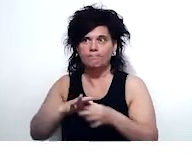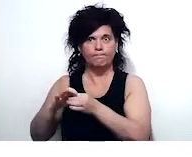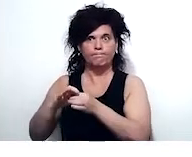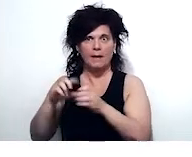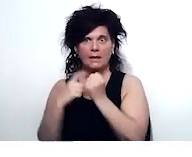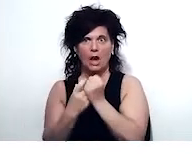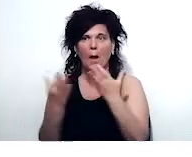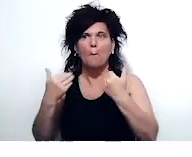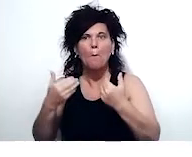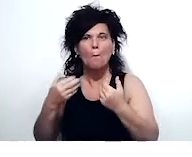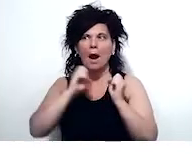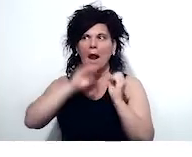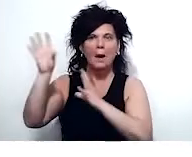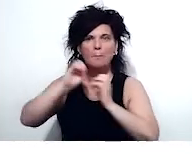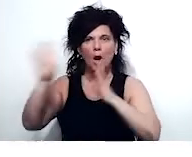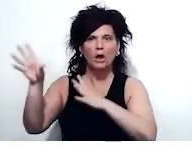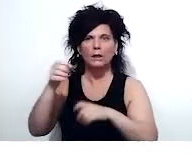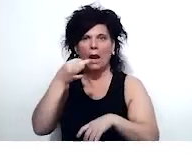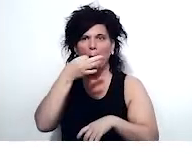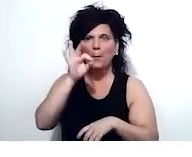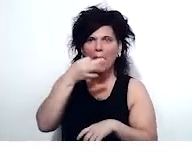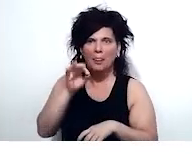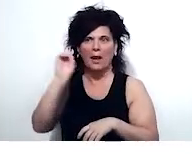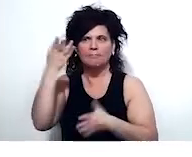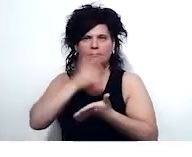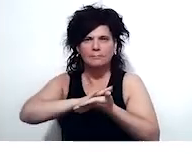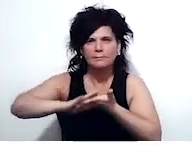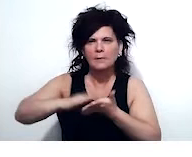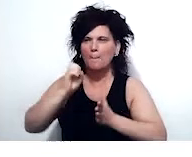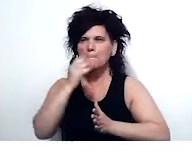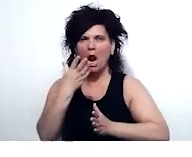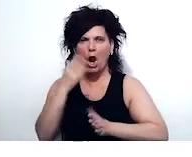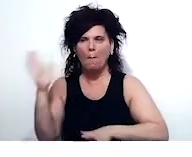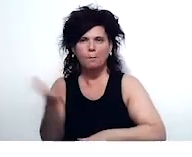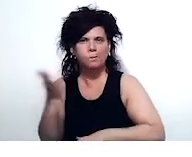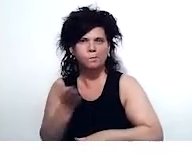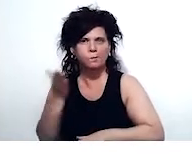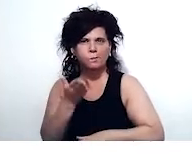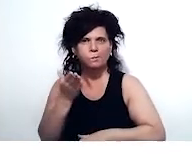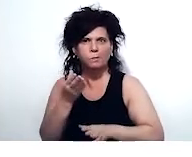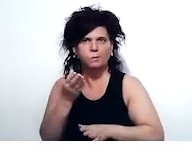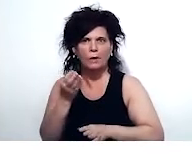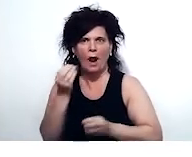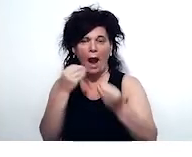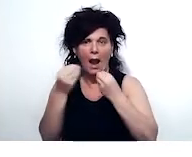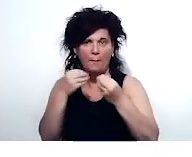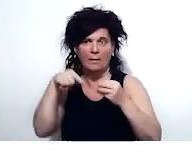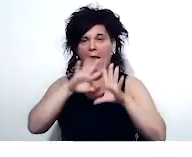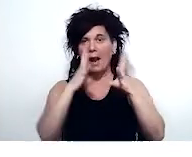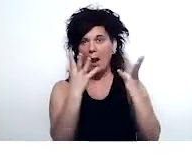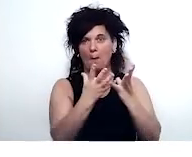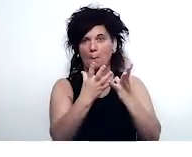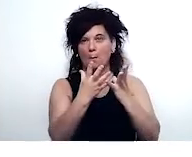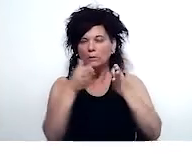pueden exportar, pueden vender, pueden innovar y pueden mejorar la producción alimentaria, que como les dije, en el mundo